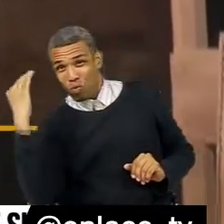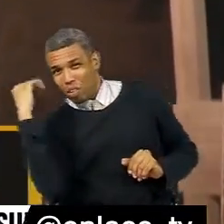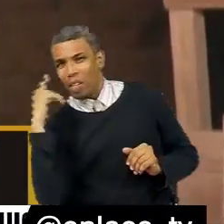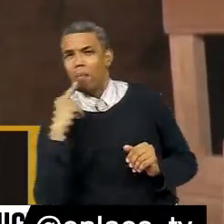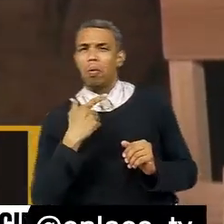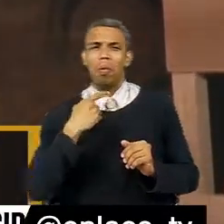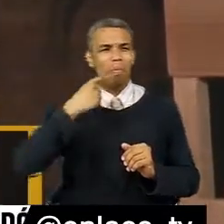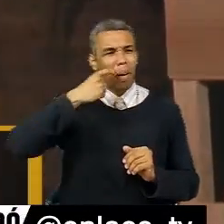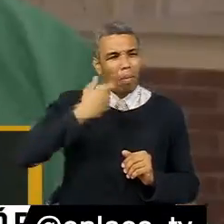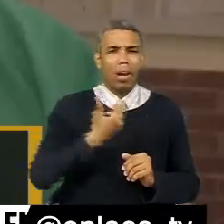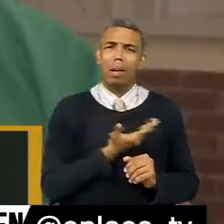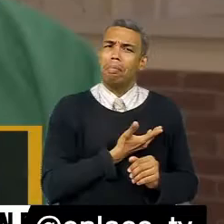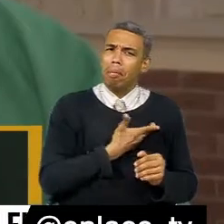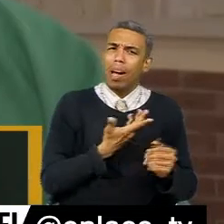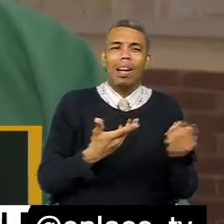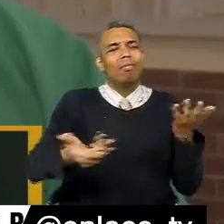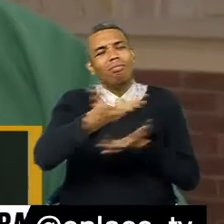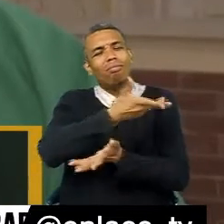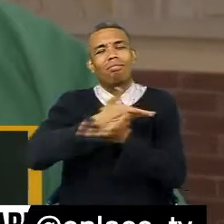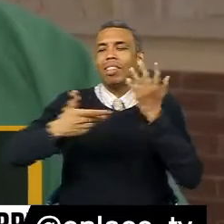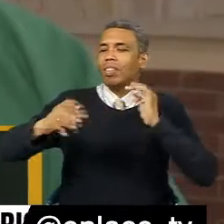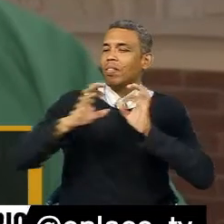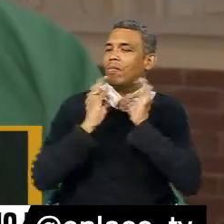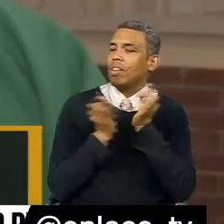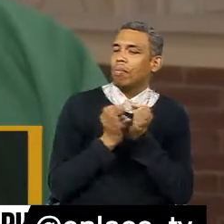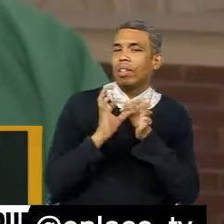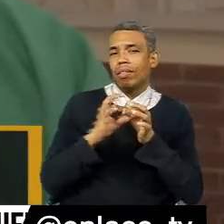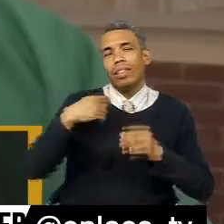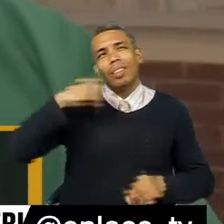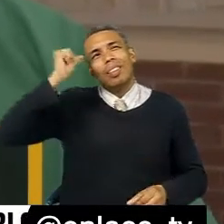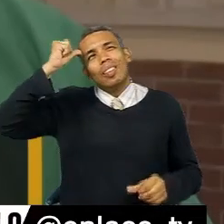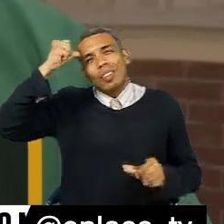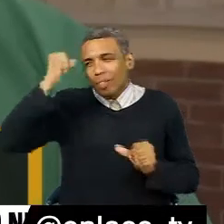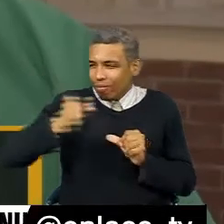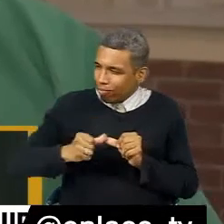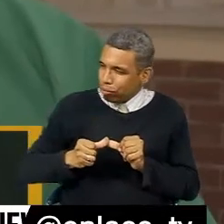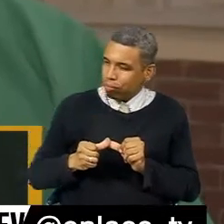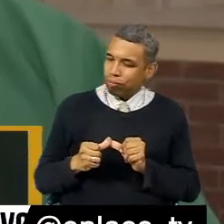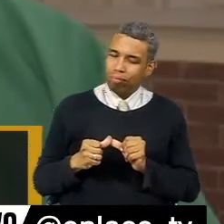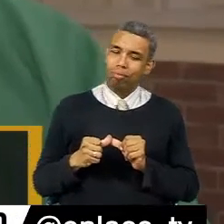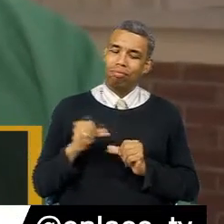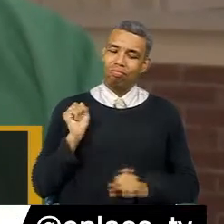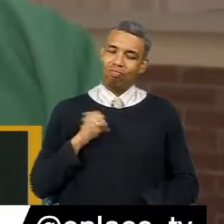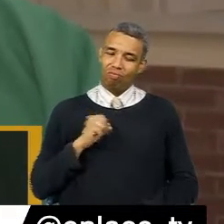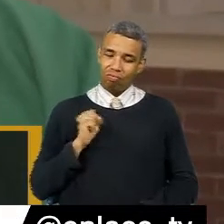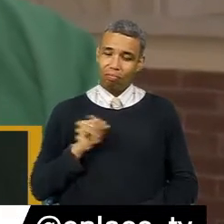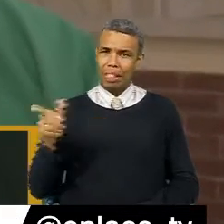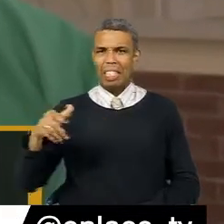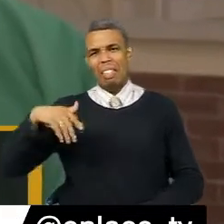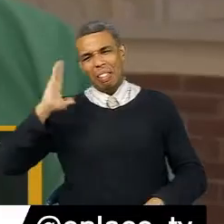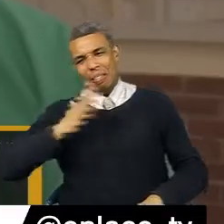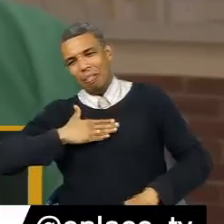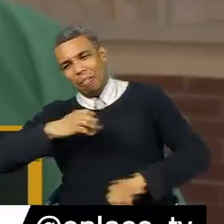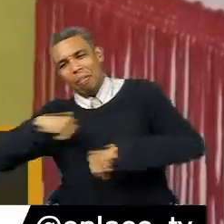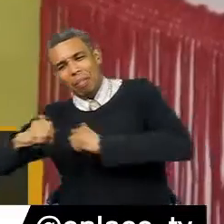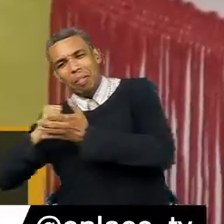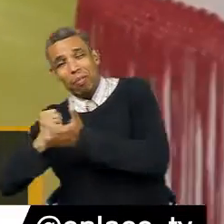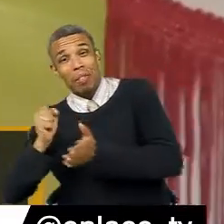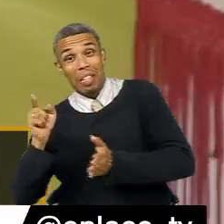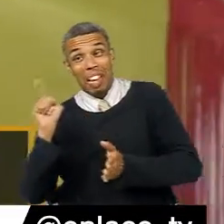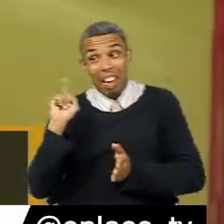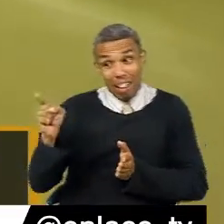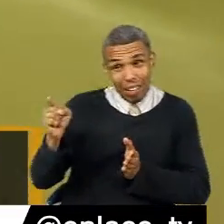recordar esos momentos, poder decir que el padre Alfonso pasó haciendo el bien al estilo del Señor Jesús. Con